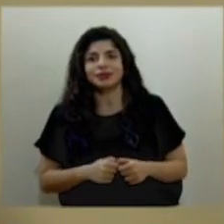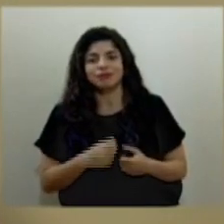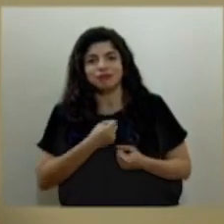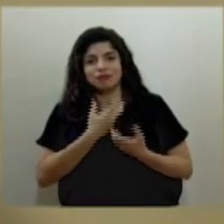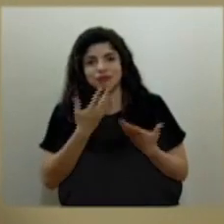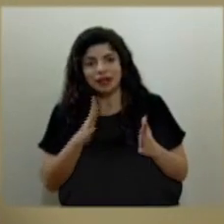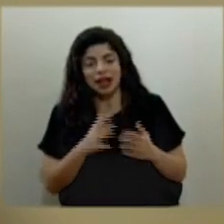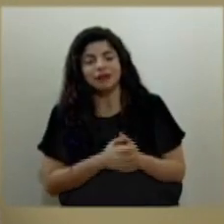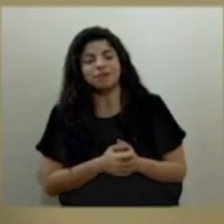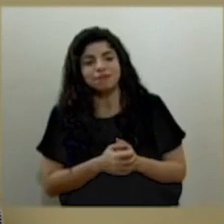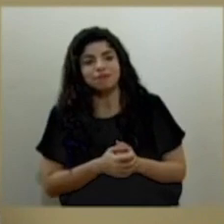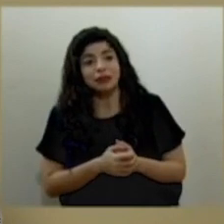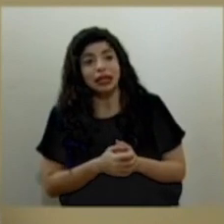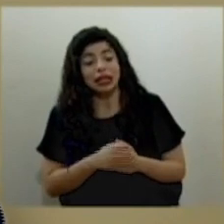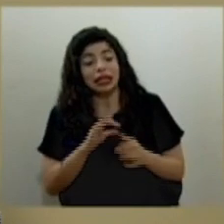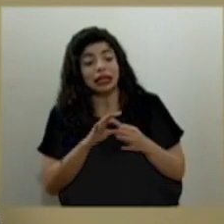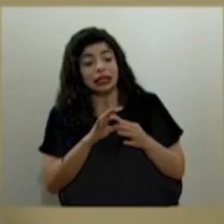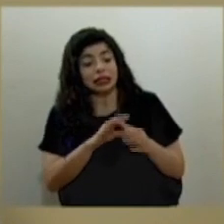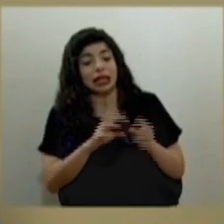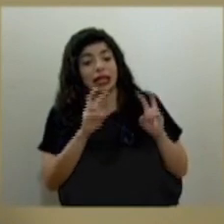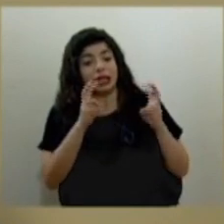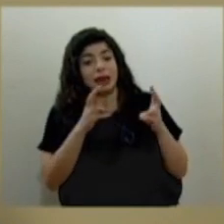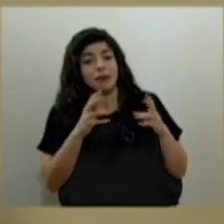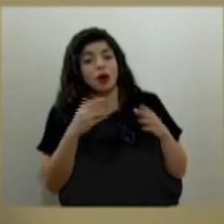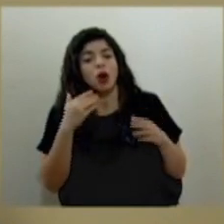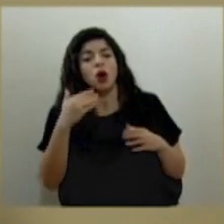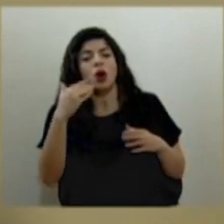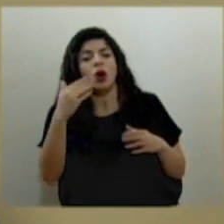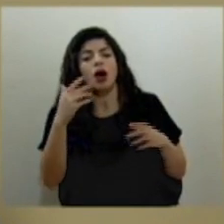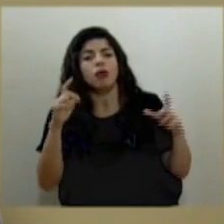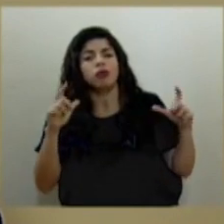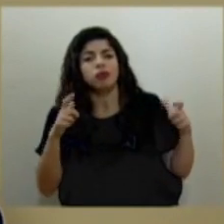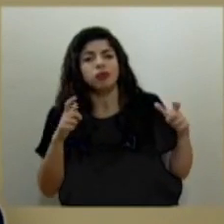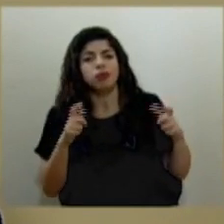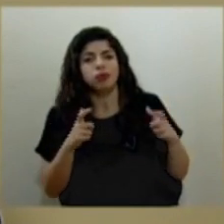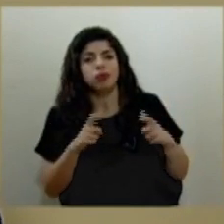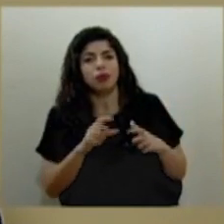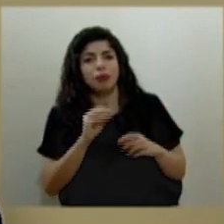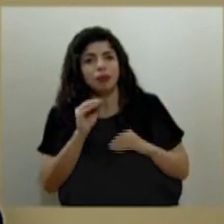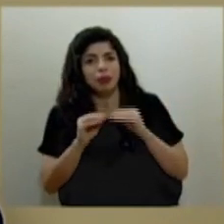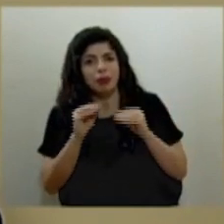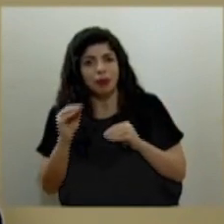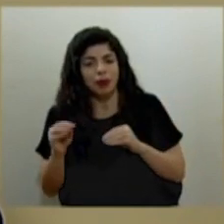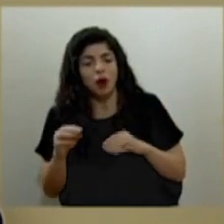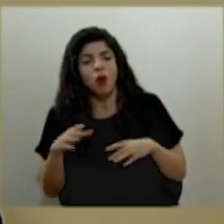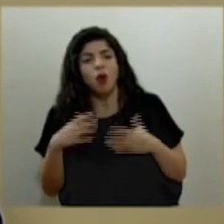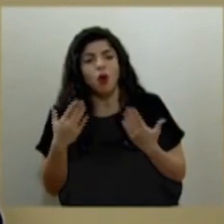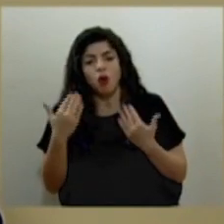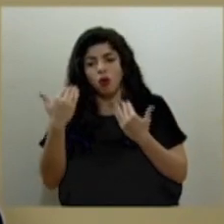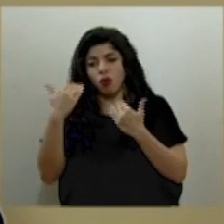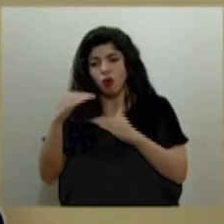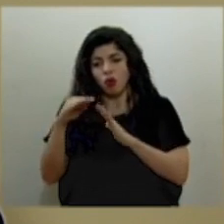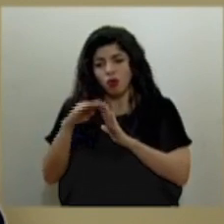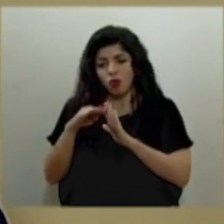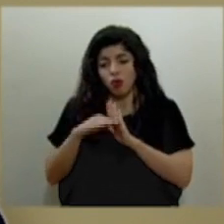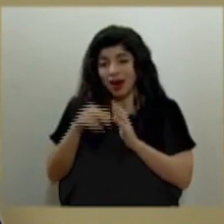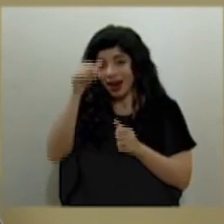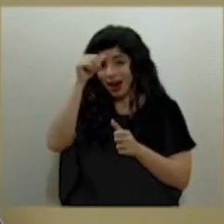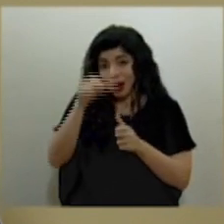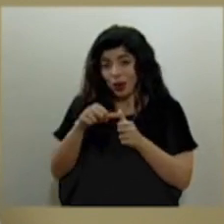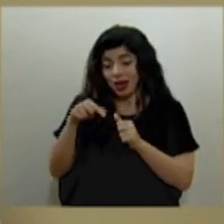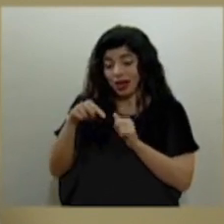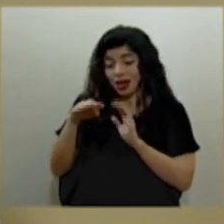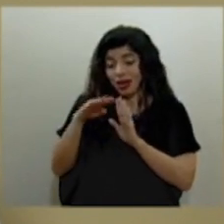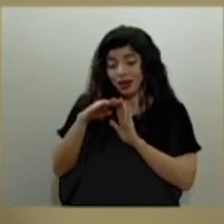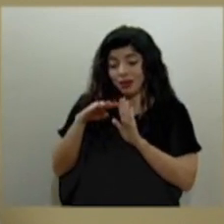externadas. Con respecto a la disminución en la tasa de contagios y las medidas restrictivas, recordemos que todas esas